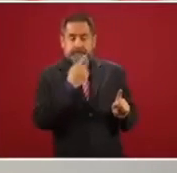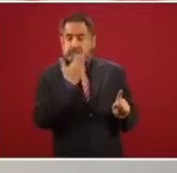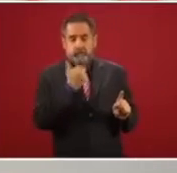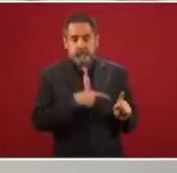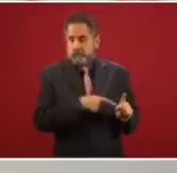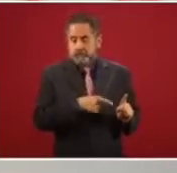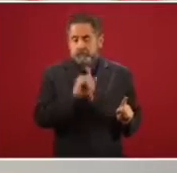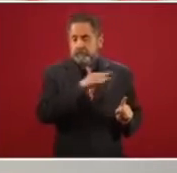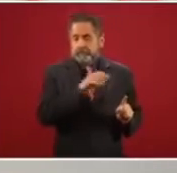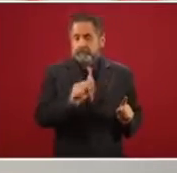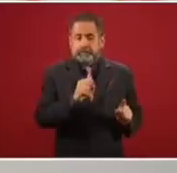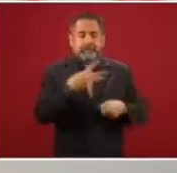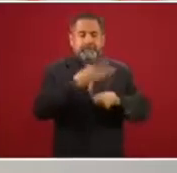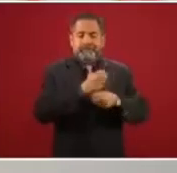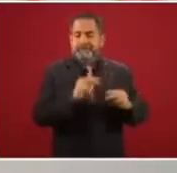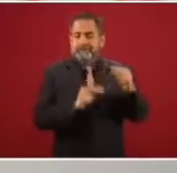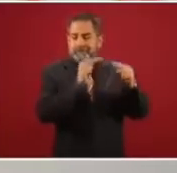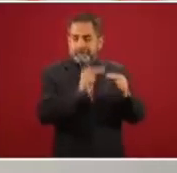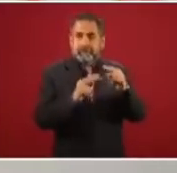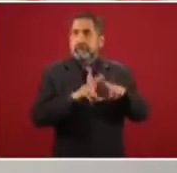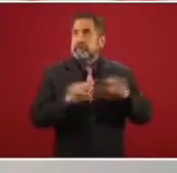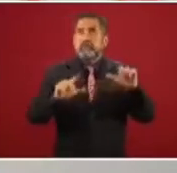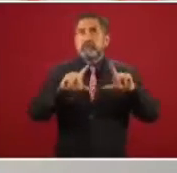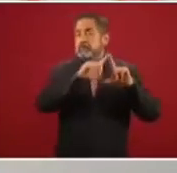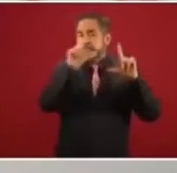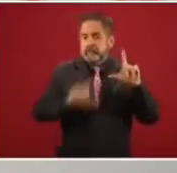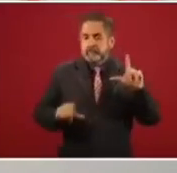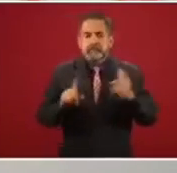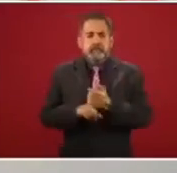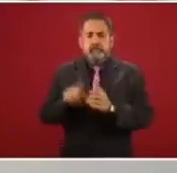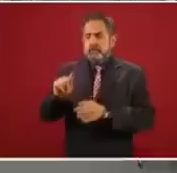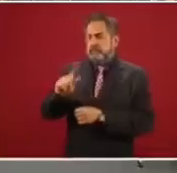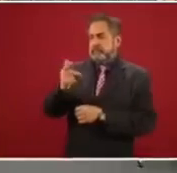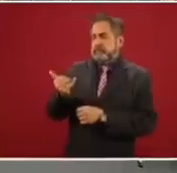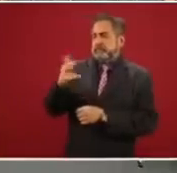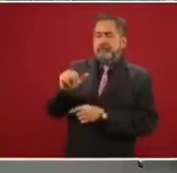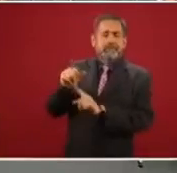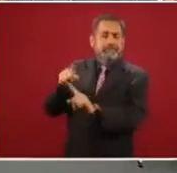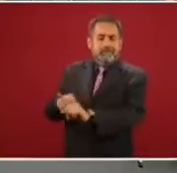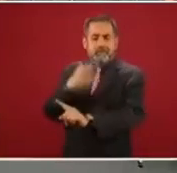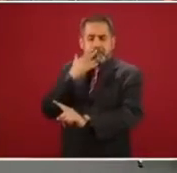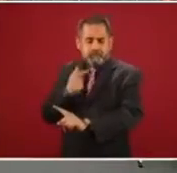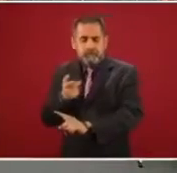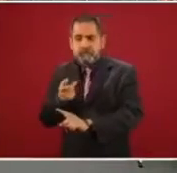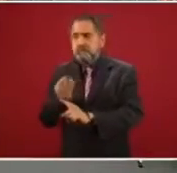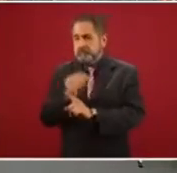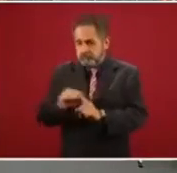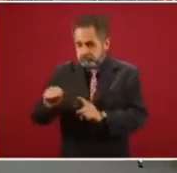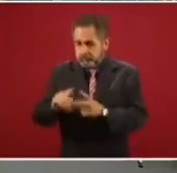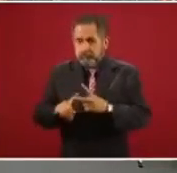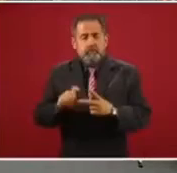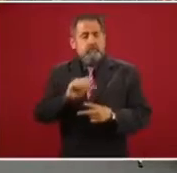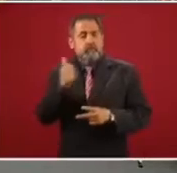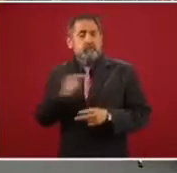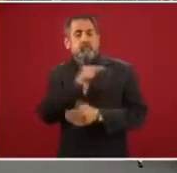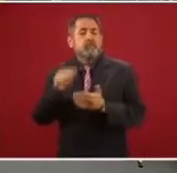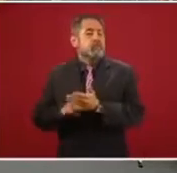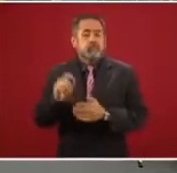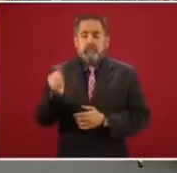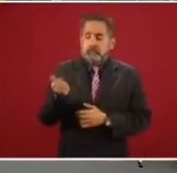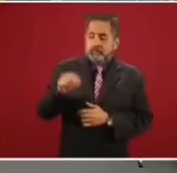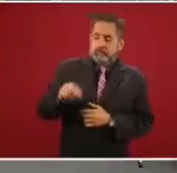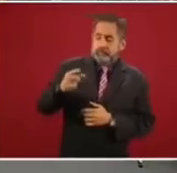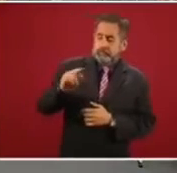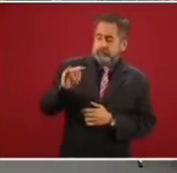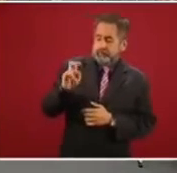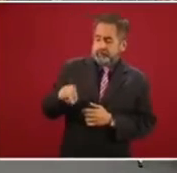no existe un tercer nivel en ninguna parte del país emisión estar plagia ccoo y pronto también san quintín van a ser los dos hospitales